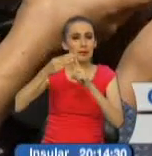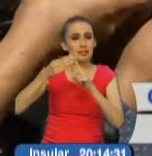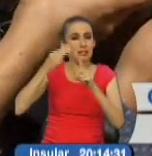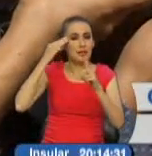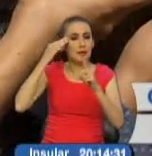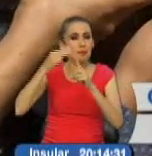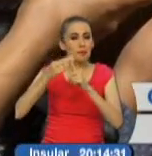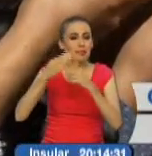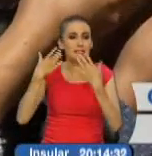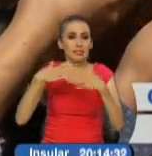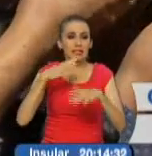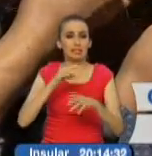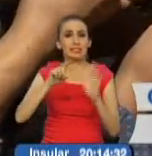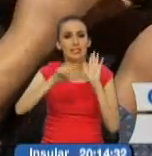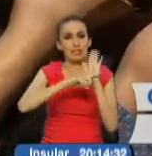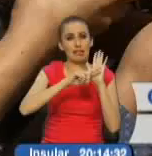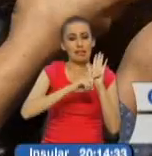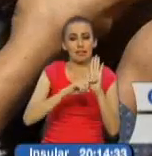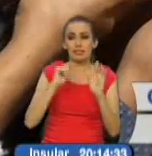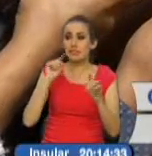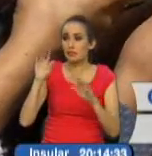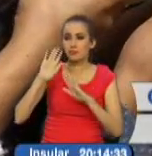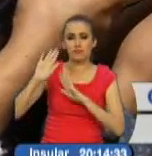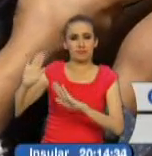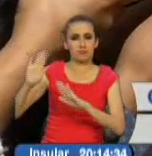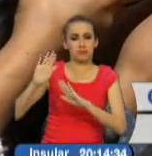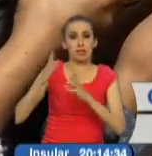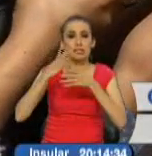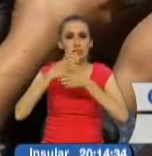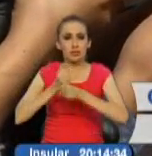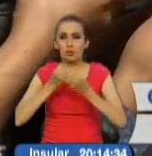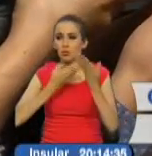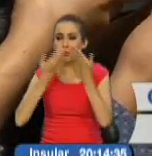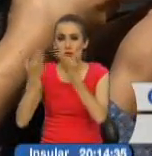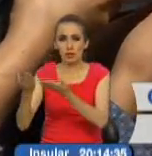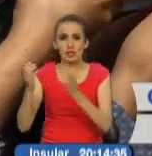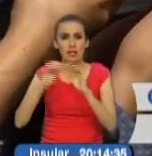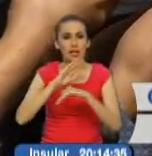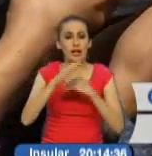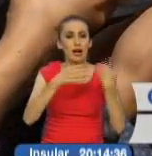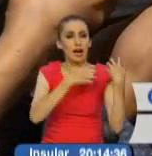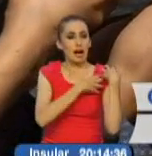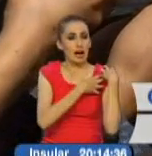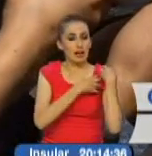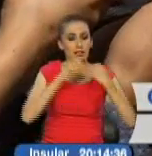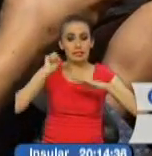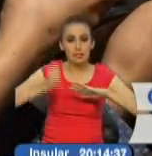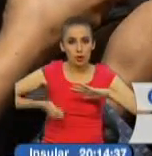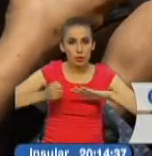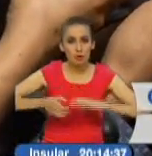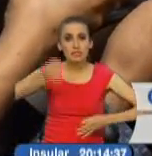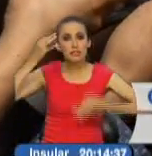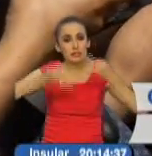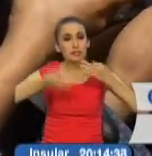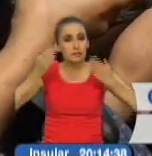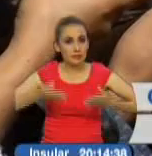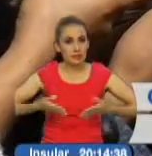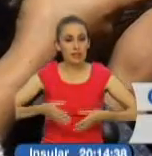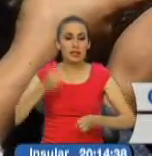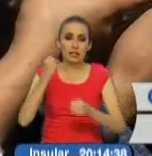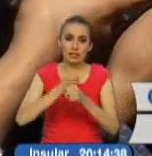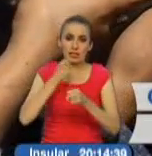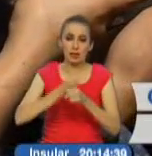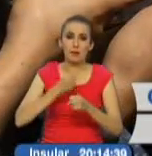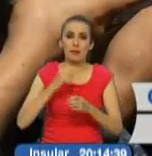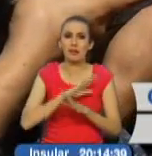los análisis de riesgo y proveer de la seguridad o la medida que corresponde para garantizar que el juez o el fiscal puedan hacer su trabajo correctamente.